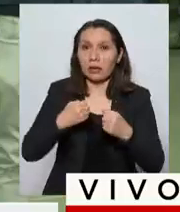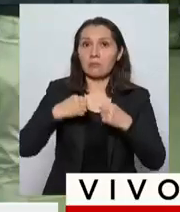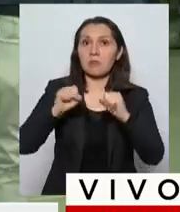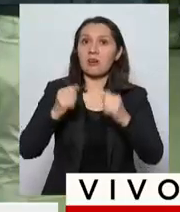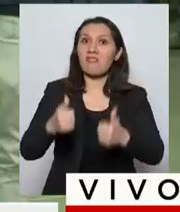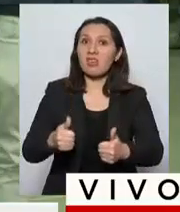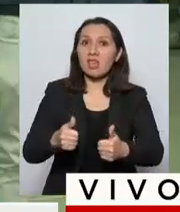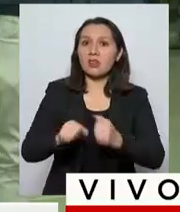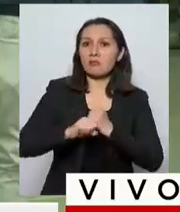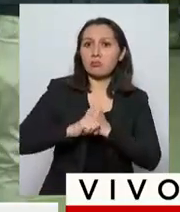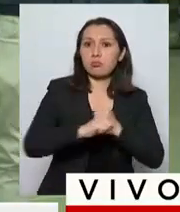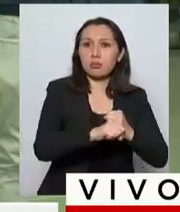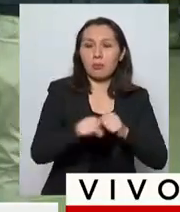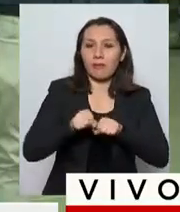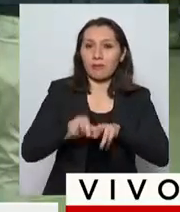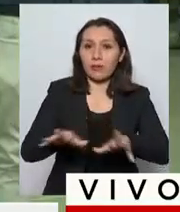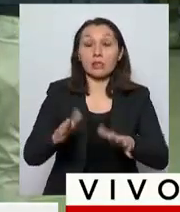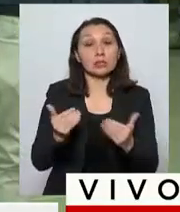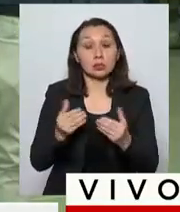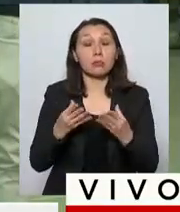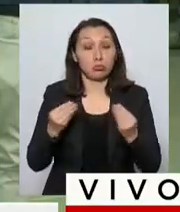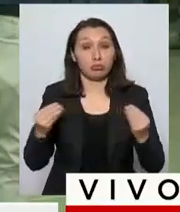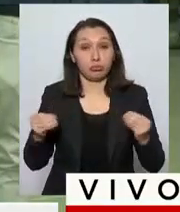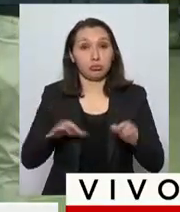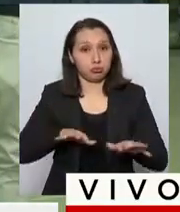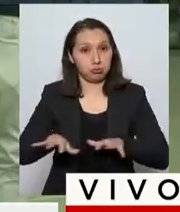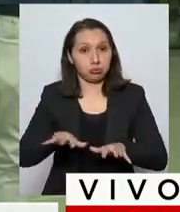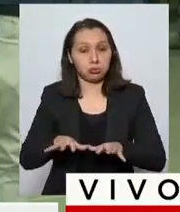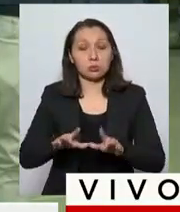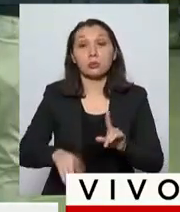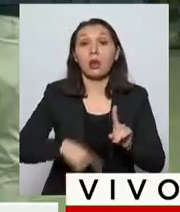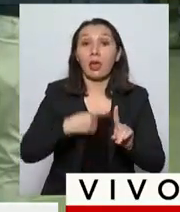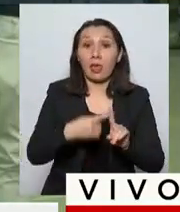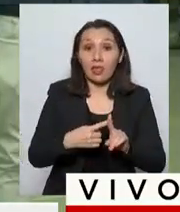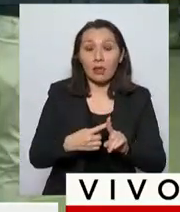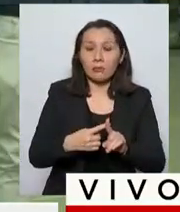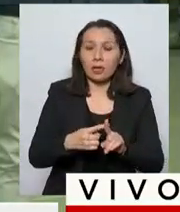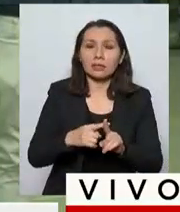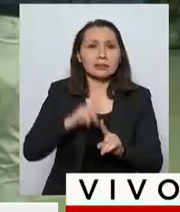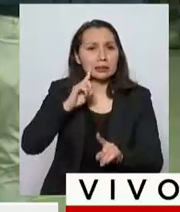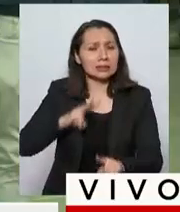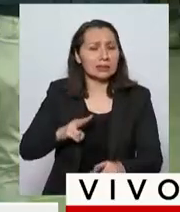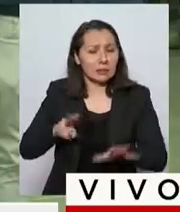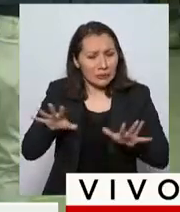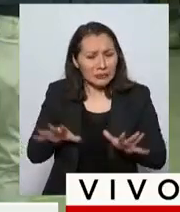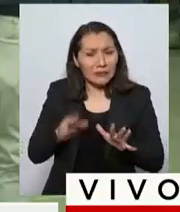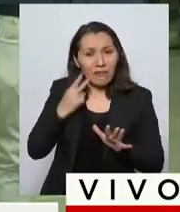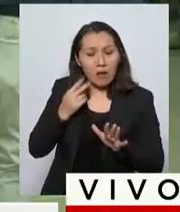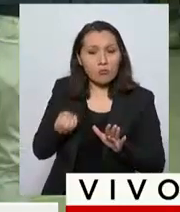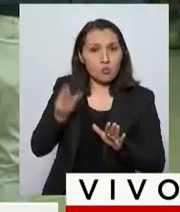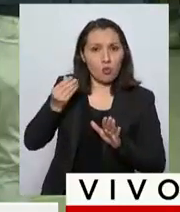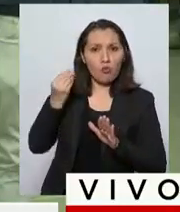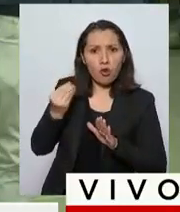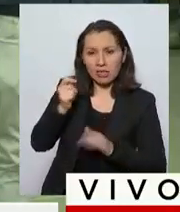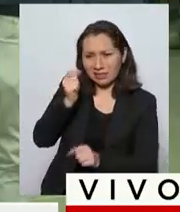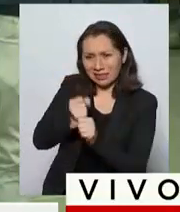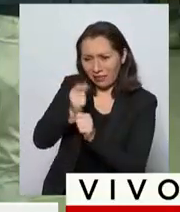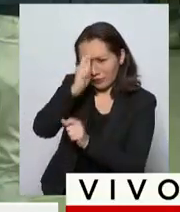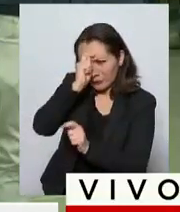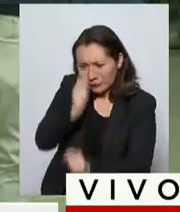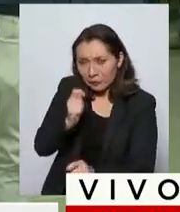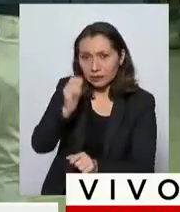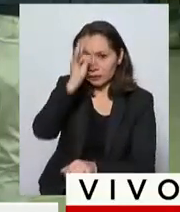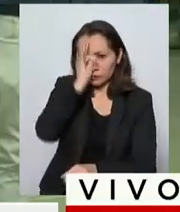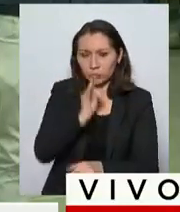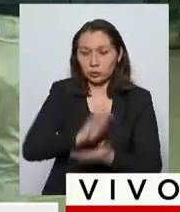pandemia? Necesitamos muchas cosas. Además del invaluable esfuerzo de los trabajadores de la salud,